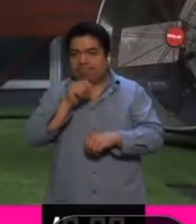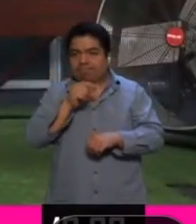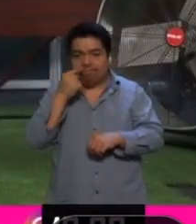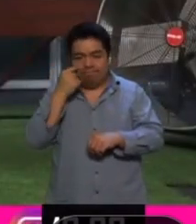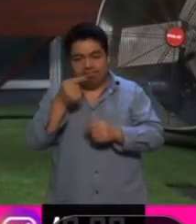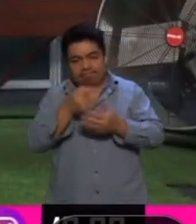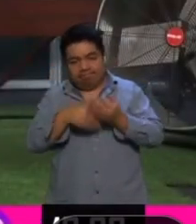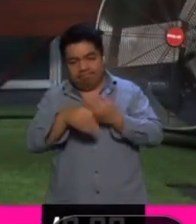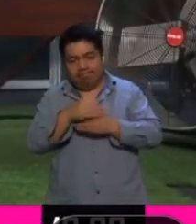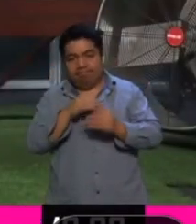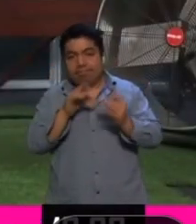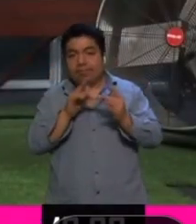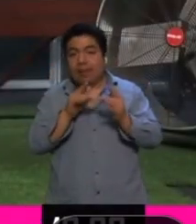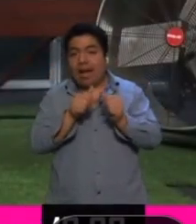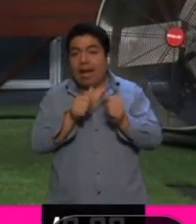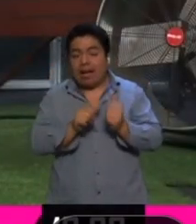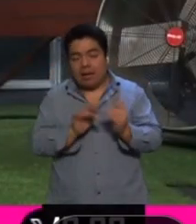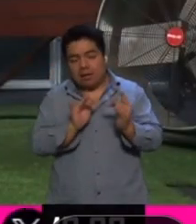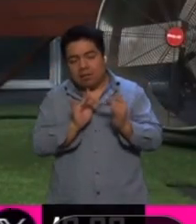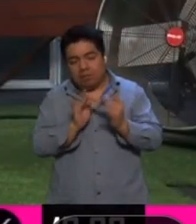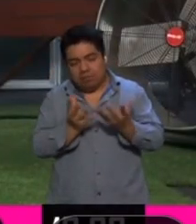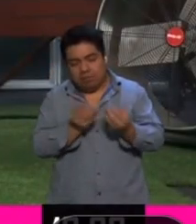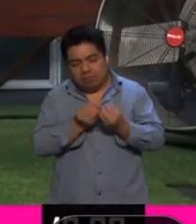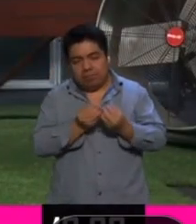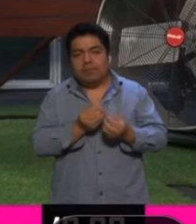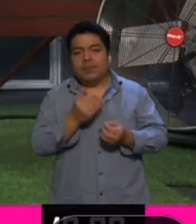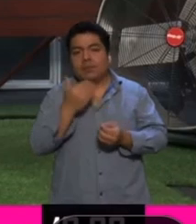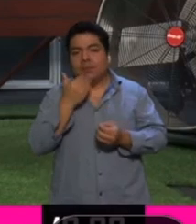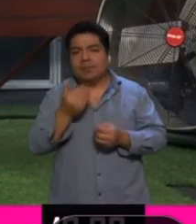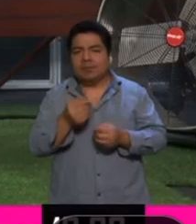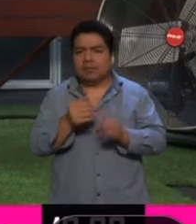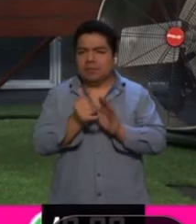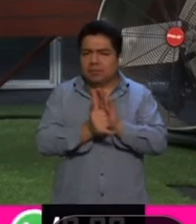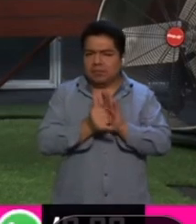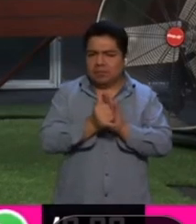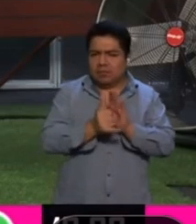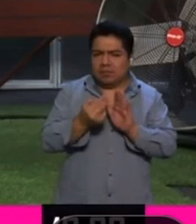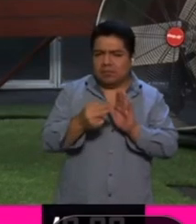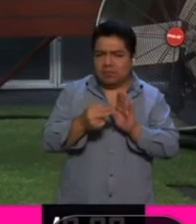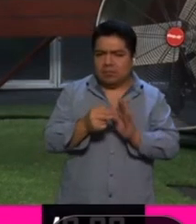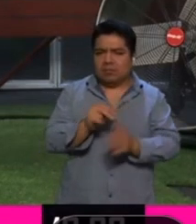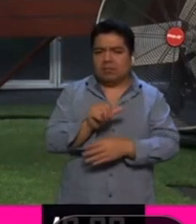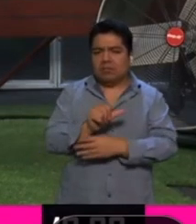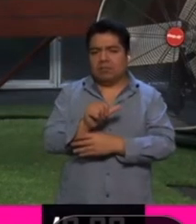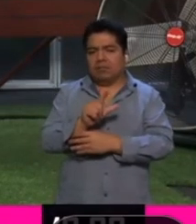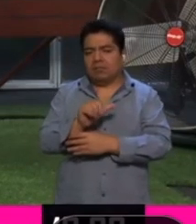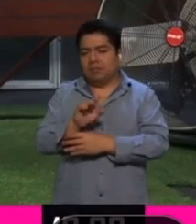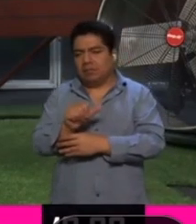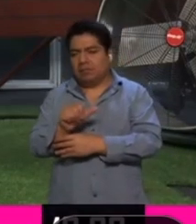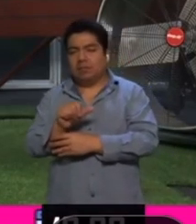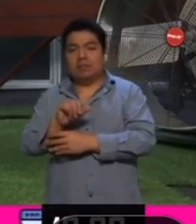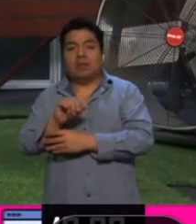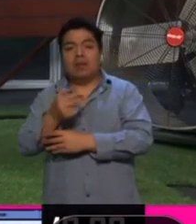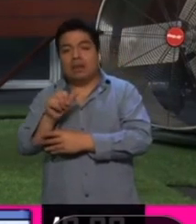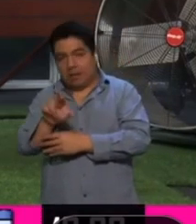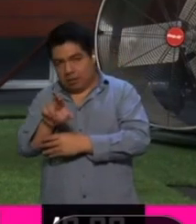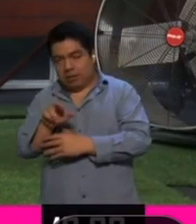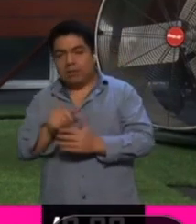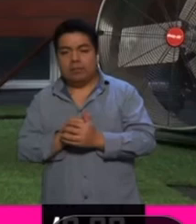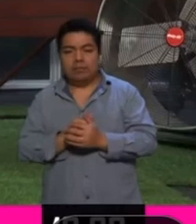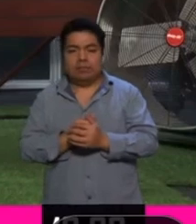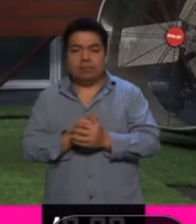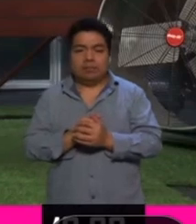ayudas a acercarnos al arte en este, en este sitio. Qué ¿cómo se llama tu blog? Se llama Alsacia Hart. Así. Como mi nombre. Mire, señora.